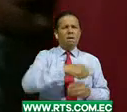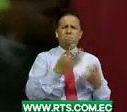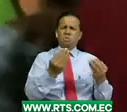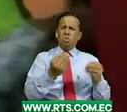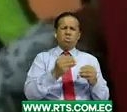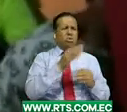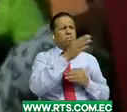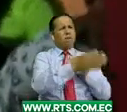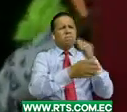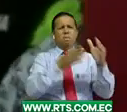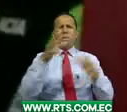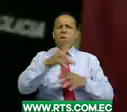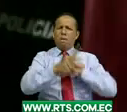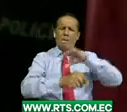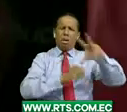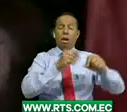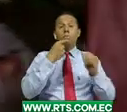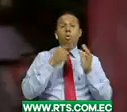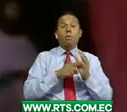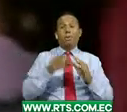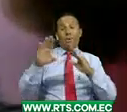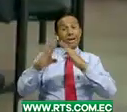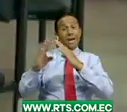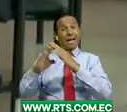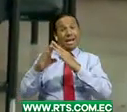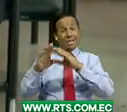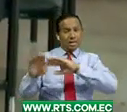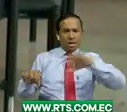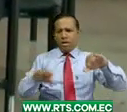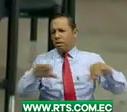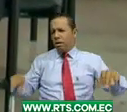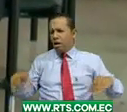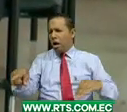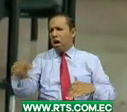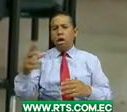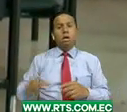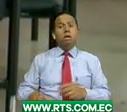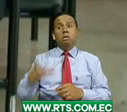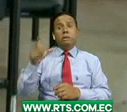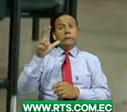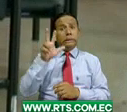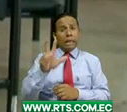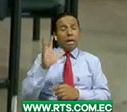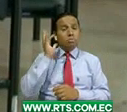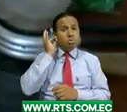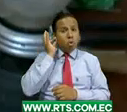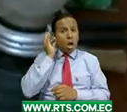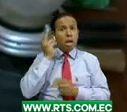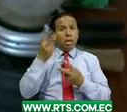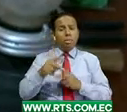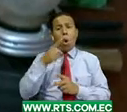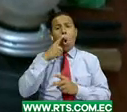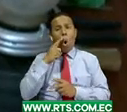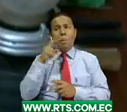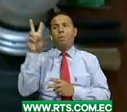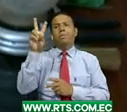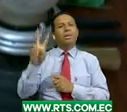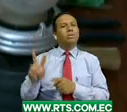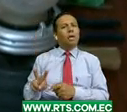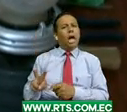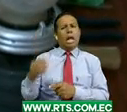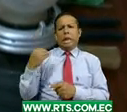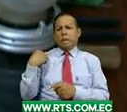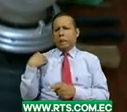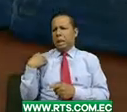de la casa, en flagrancia, encontraron a 7 ciudadanos venezolanos, de ellos 3 mujeres. Entre las evidencias de los supuestos ilícitos, dinero en